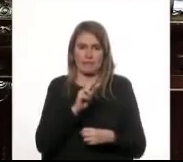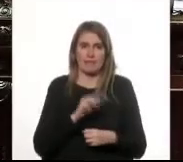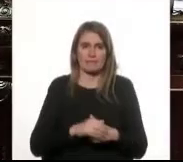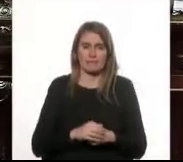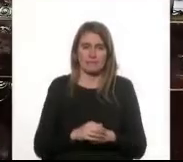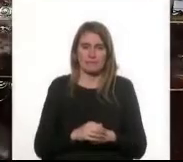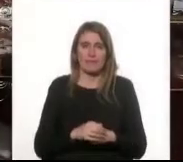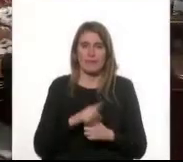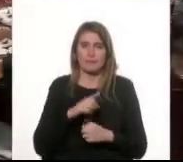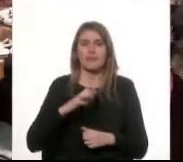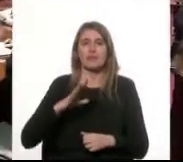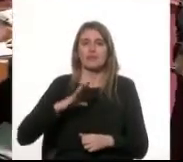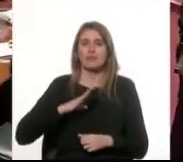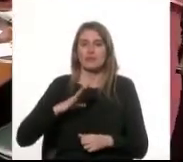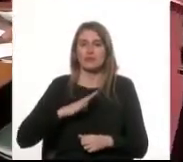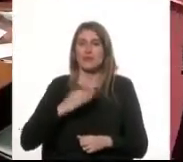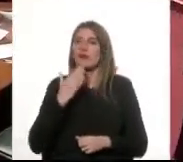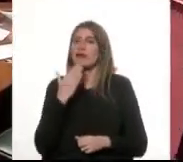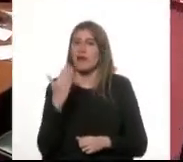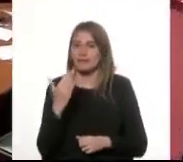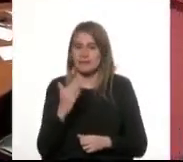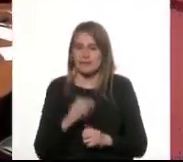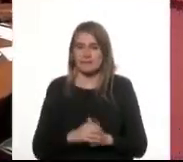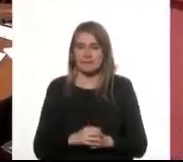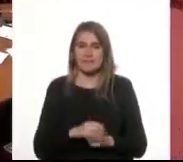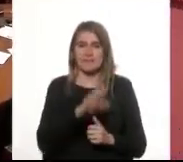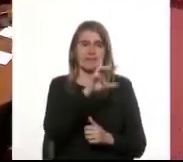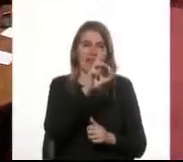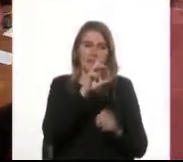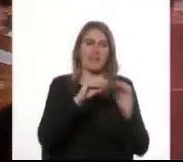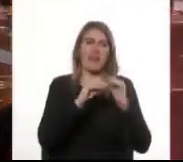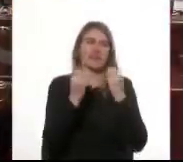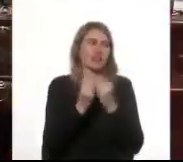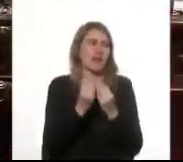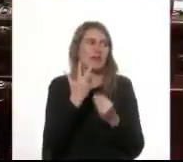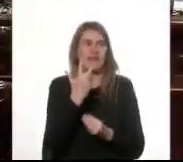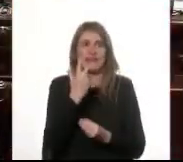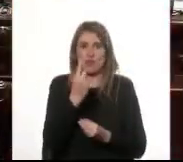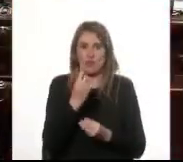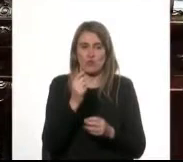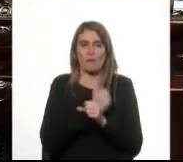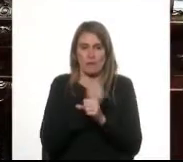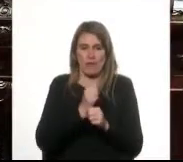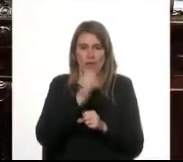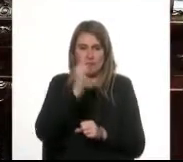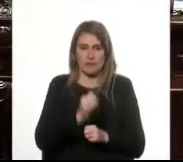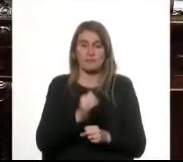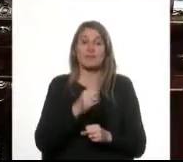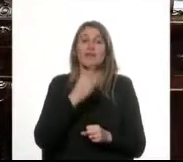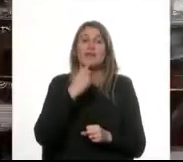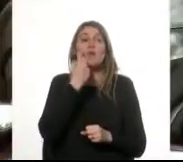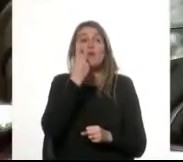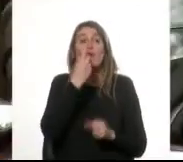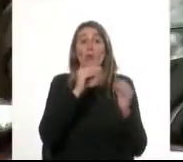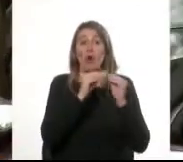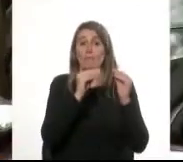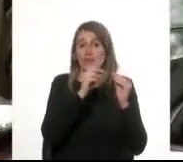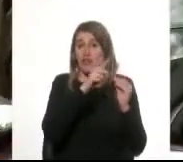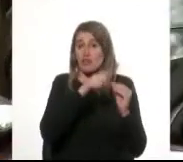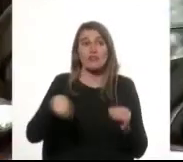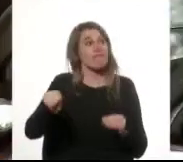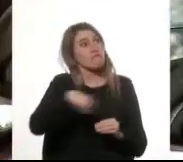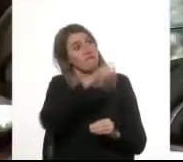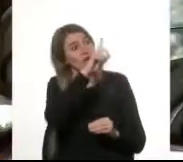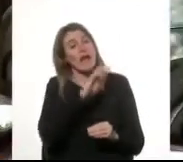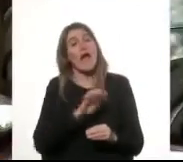Pero tuvimos... Muchas gracias. 30 en 31, afirmativo. Tuvimos que mandar un compañero a Europa,